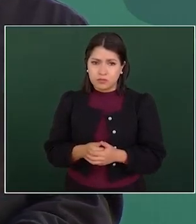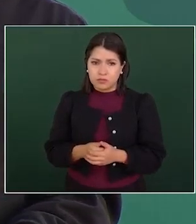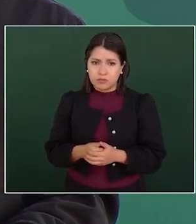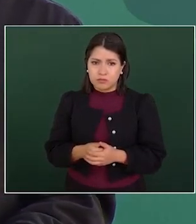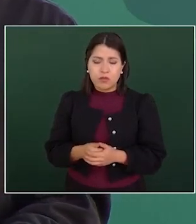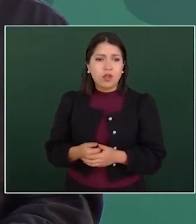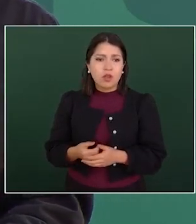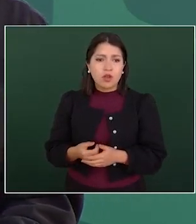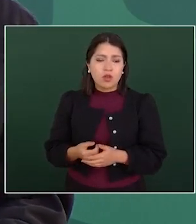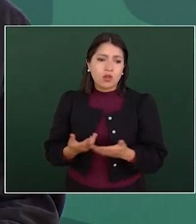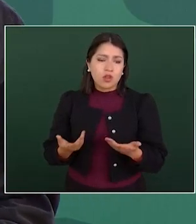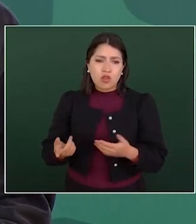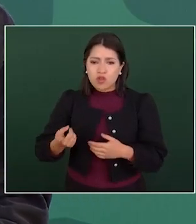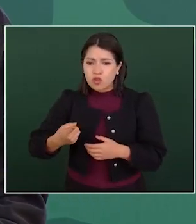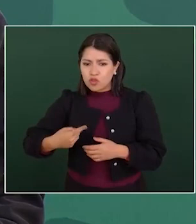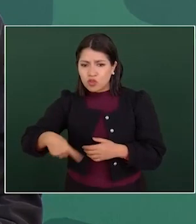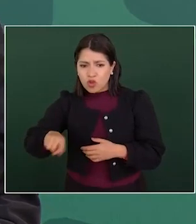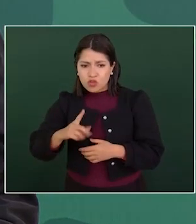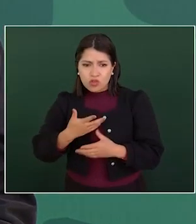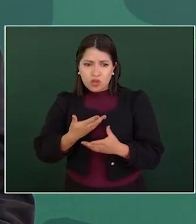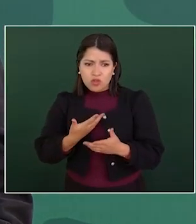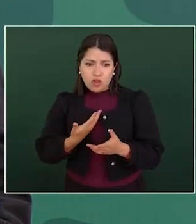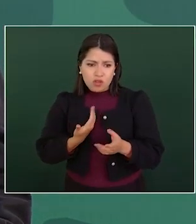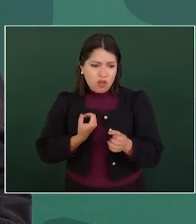a responder con violencia